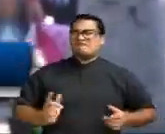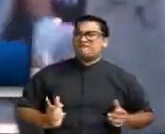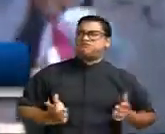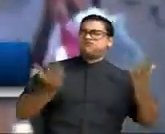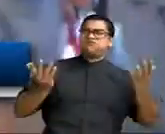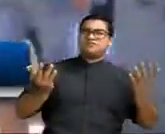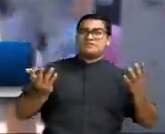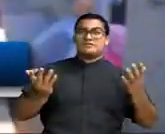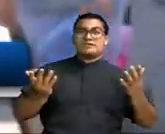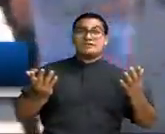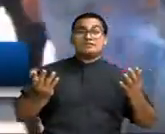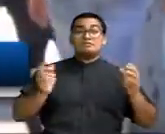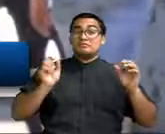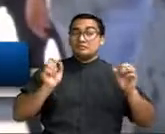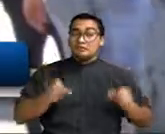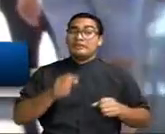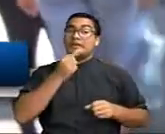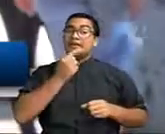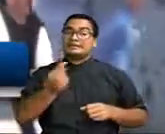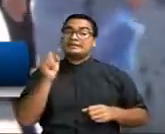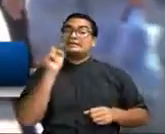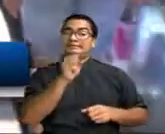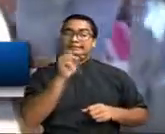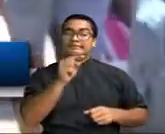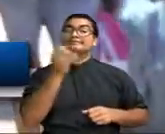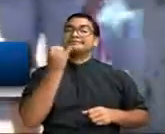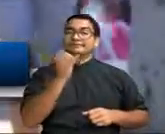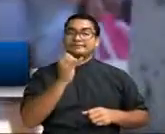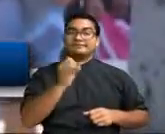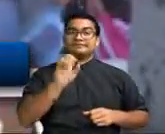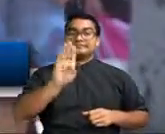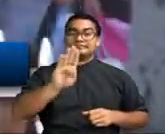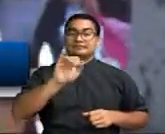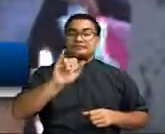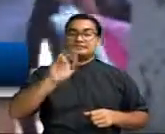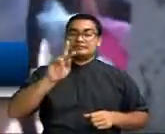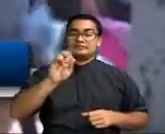ser estudiado para decirse que sí es bipolar, ¿verdad? Entonces,